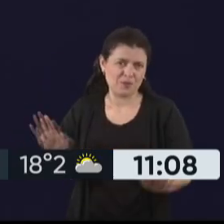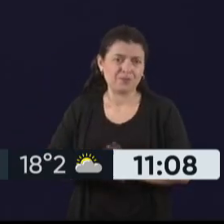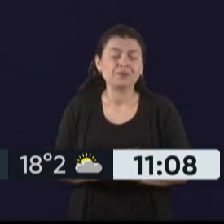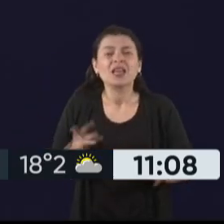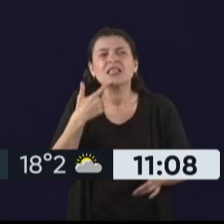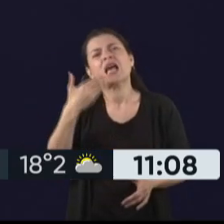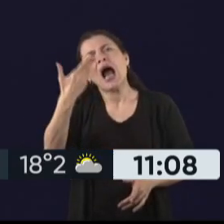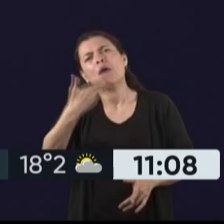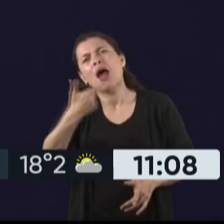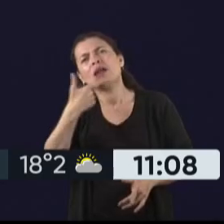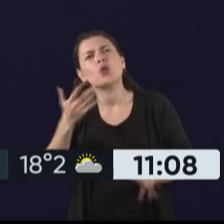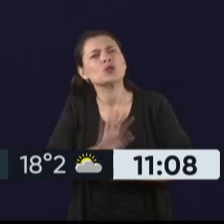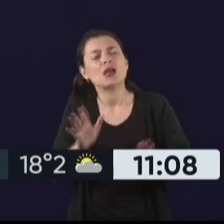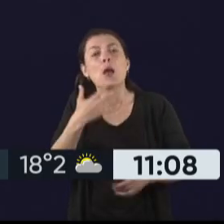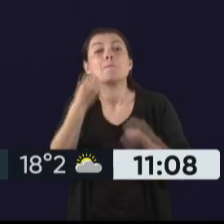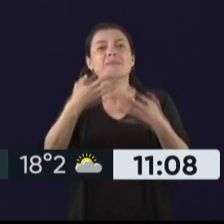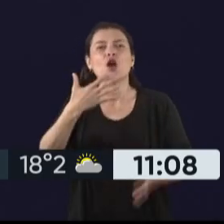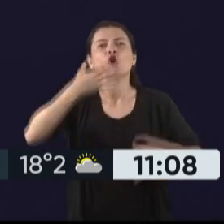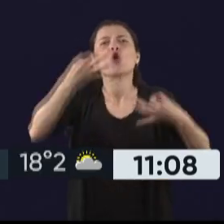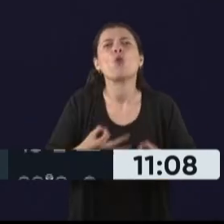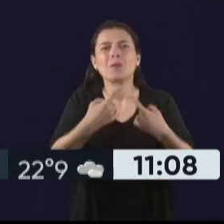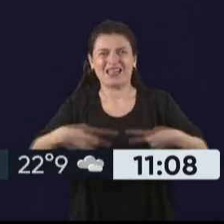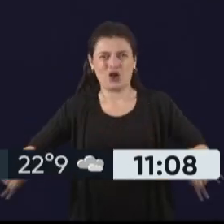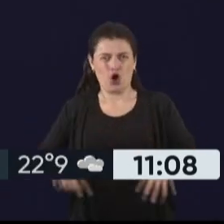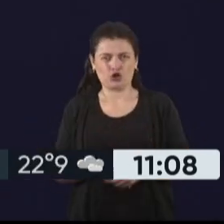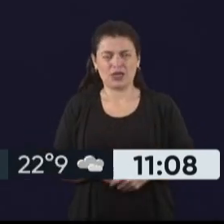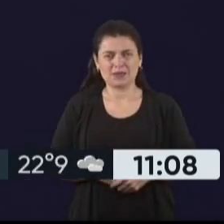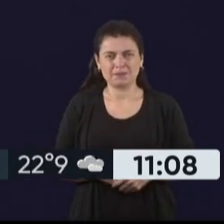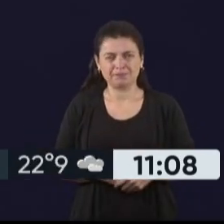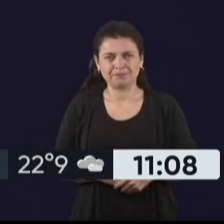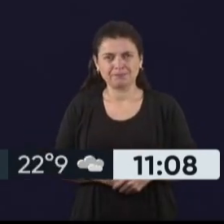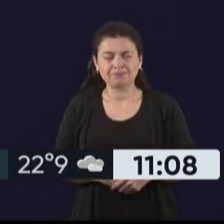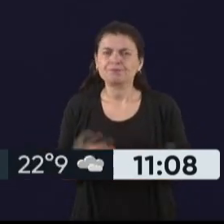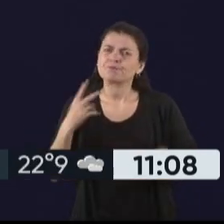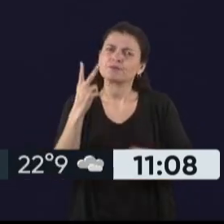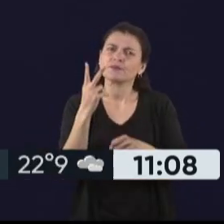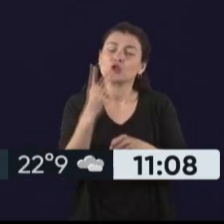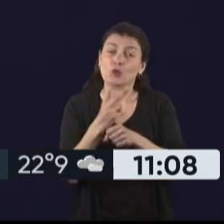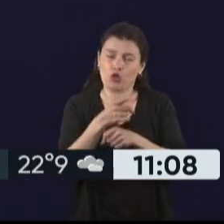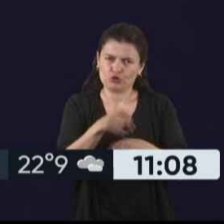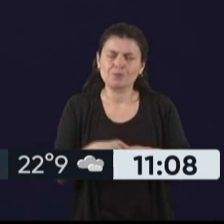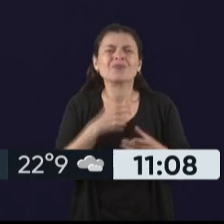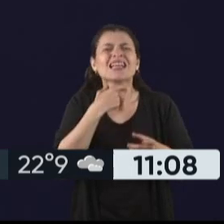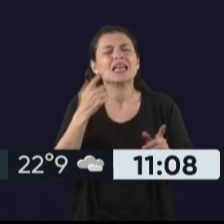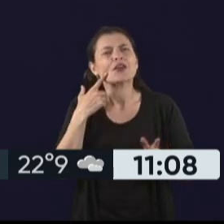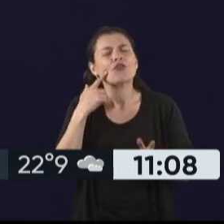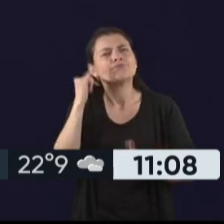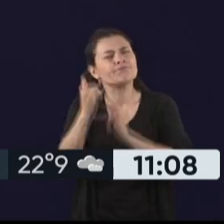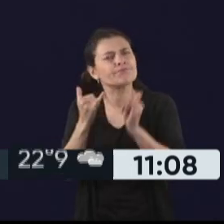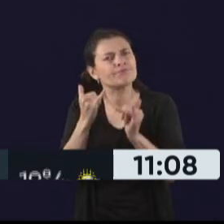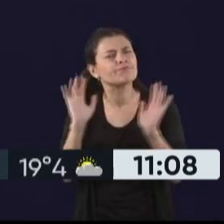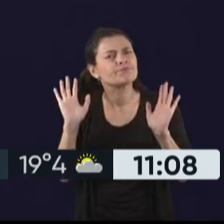es hacer, mejor que prometer es realizar. En segundo lugar, destacar el